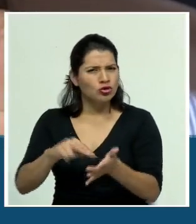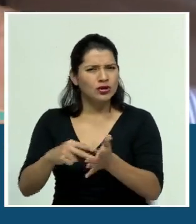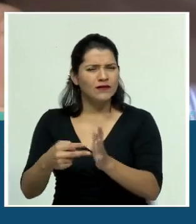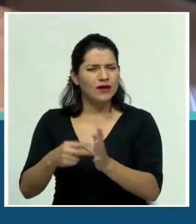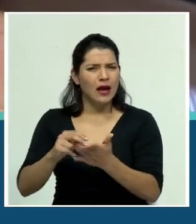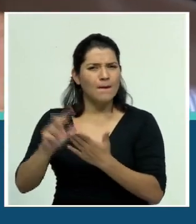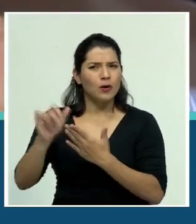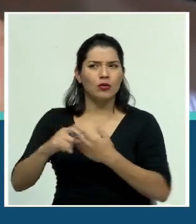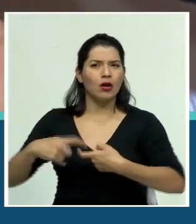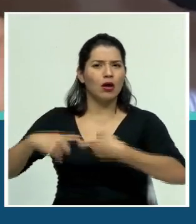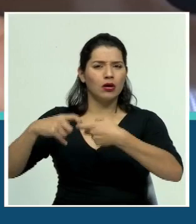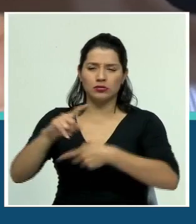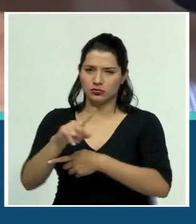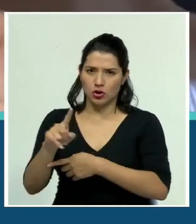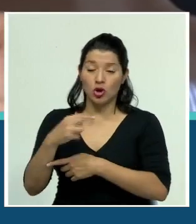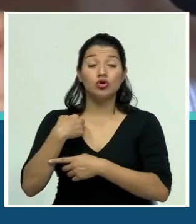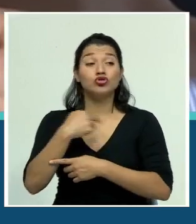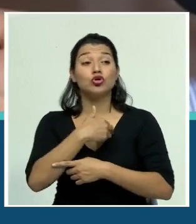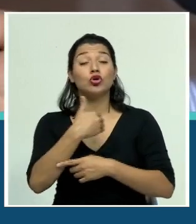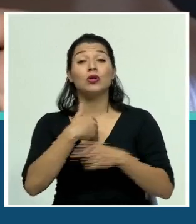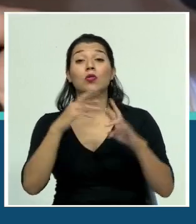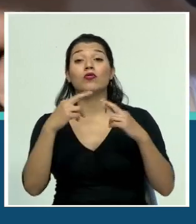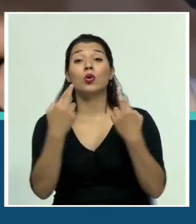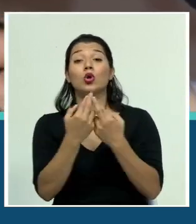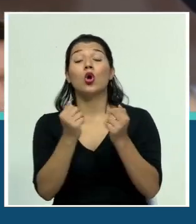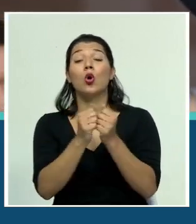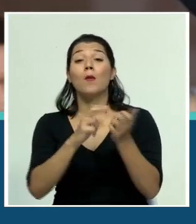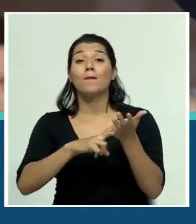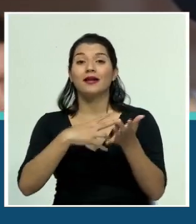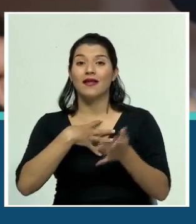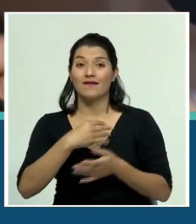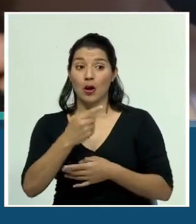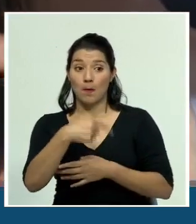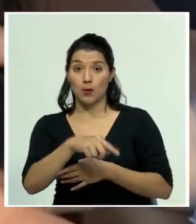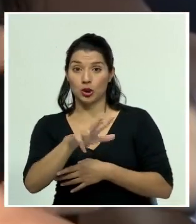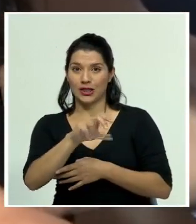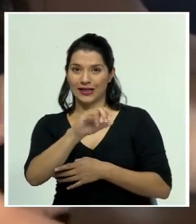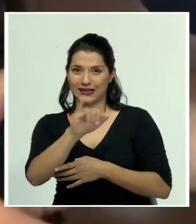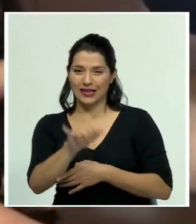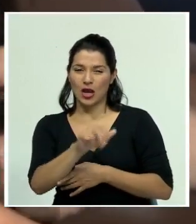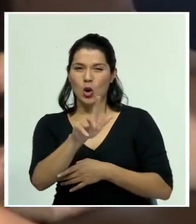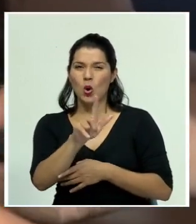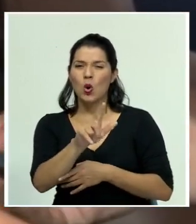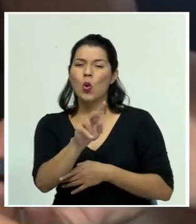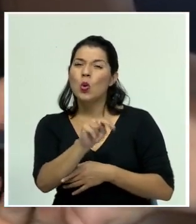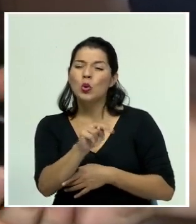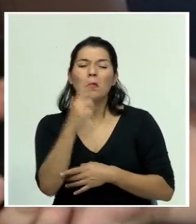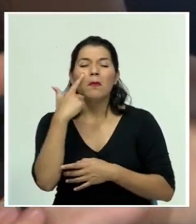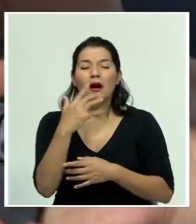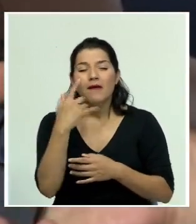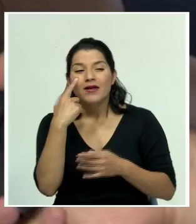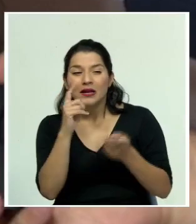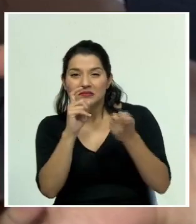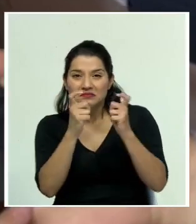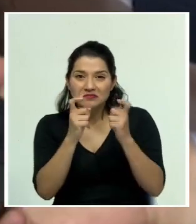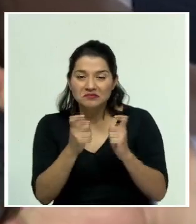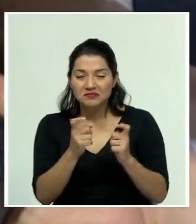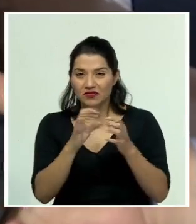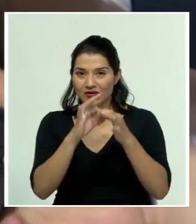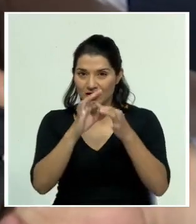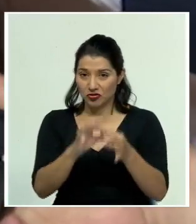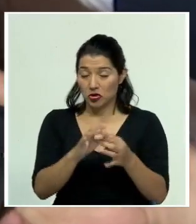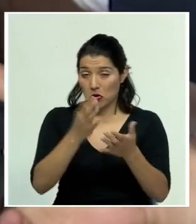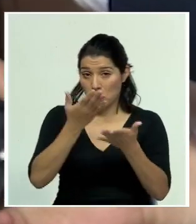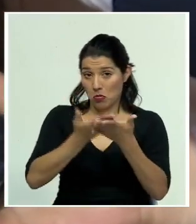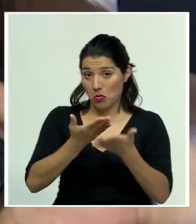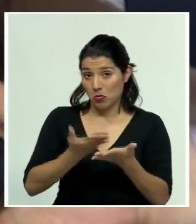reunión también con Liberación Nacional pactada para el 30 de junio para ver algunos ajustes adicionales al texto que ellos quisieran